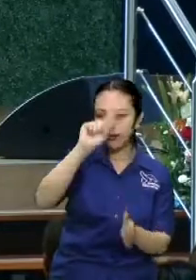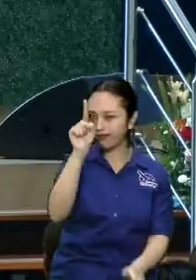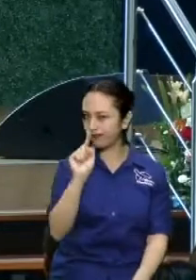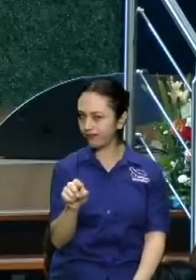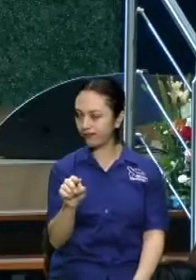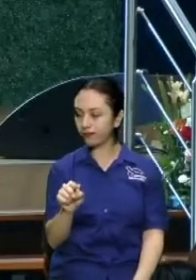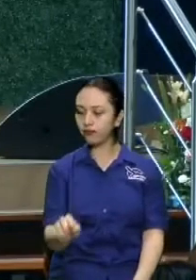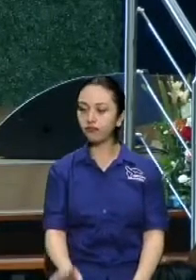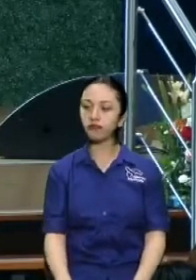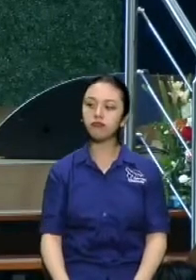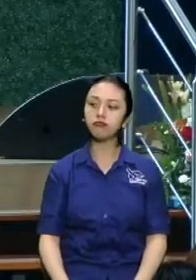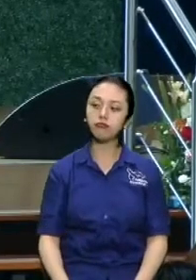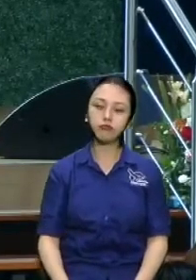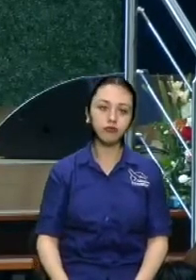Un logro, una proeza,